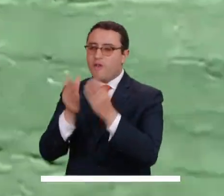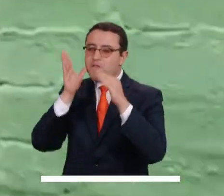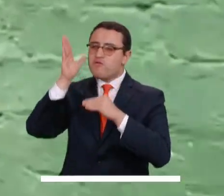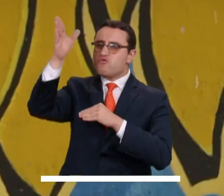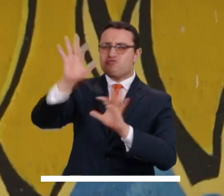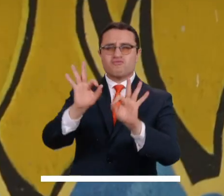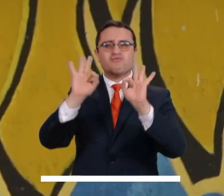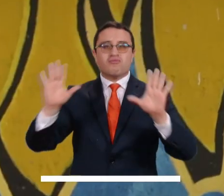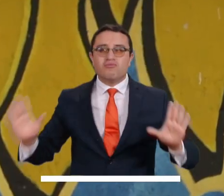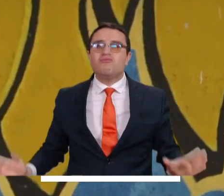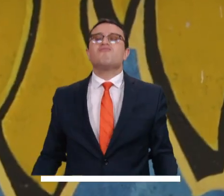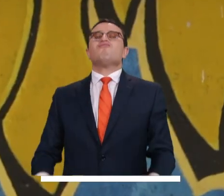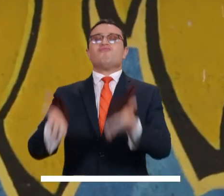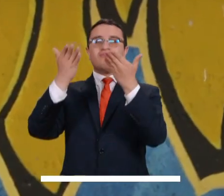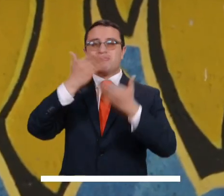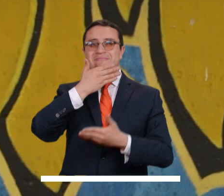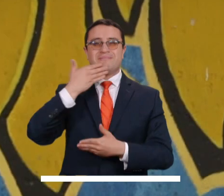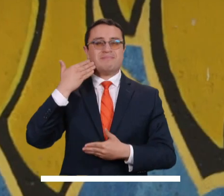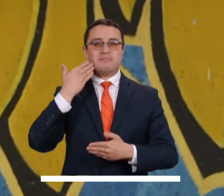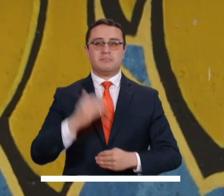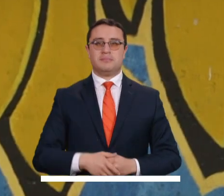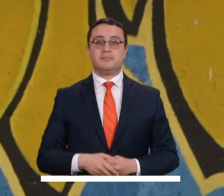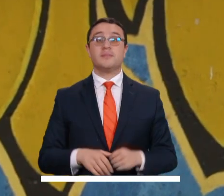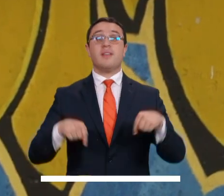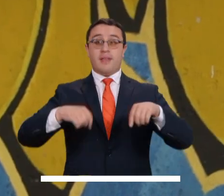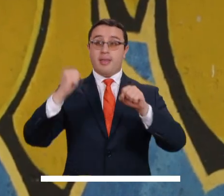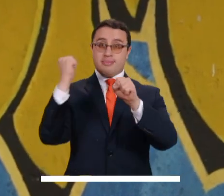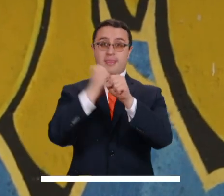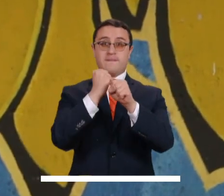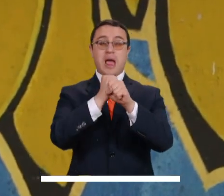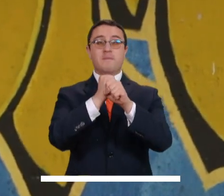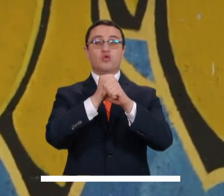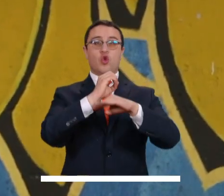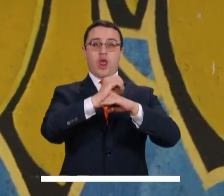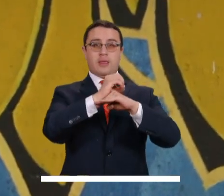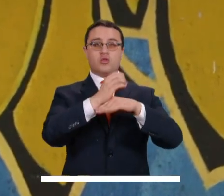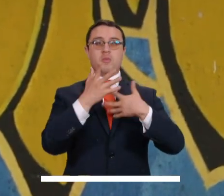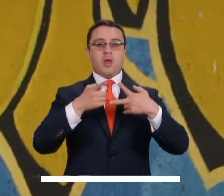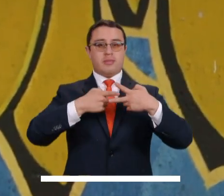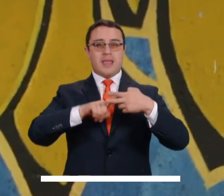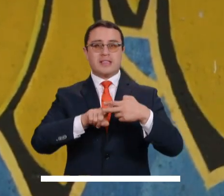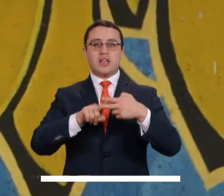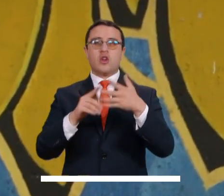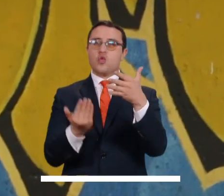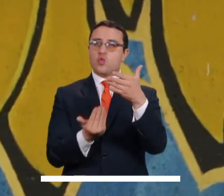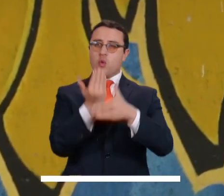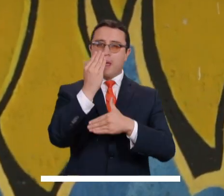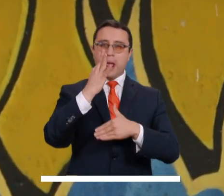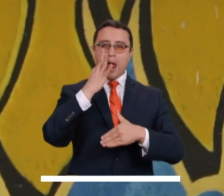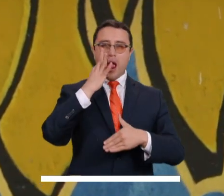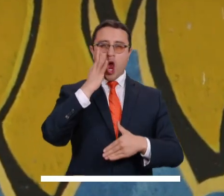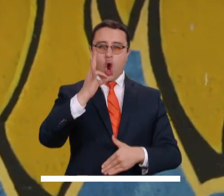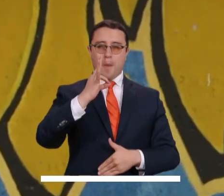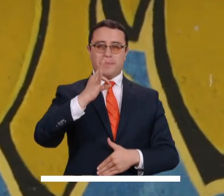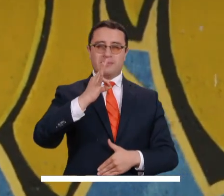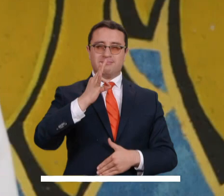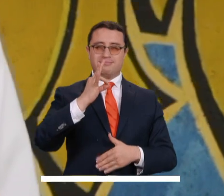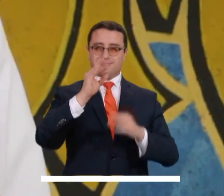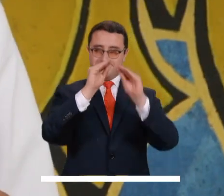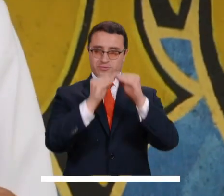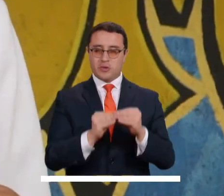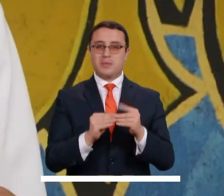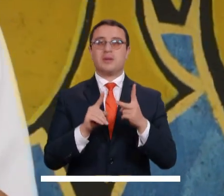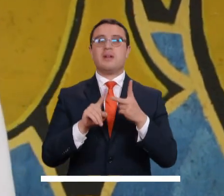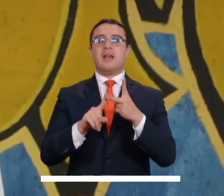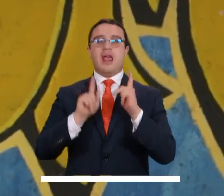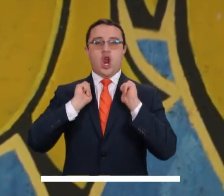futuro. Trabajamos como organización, dando talleres de nuevas masculinidades, talleres de roles